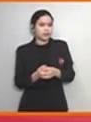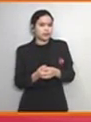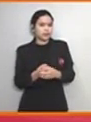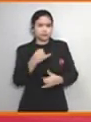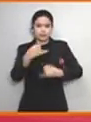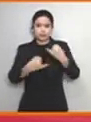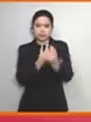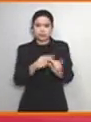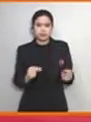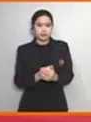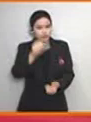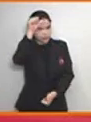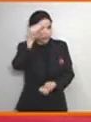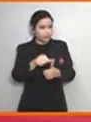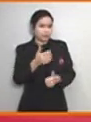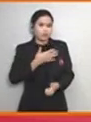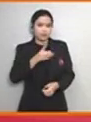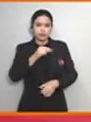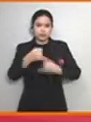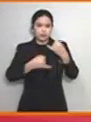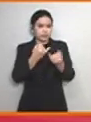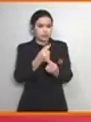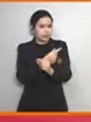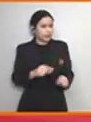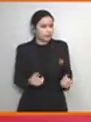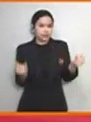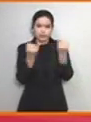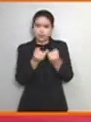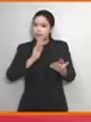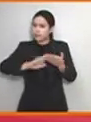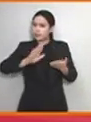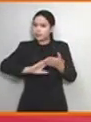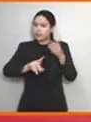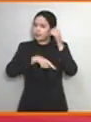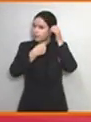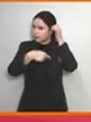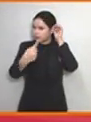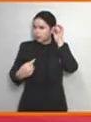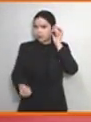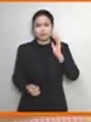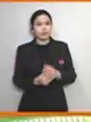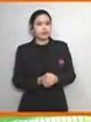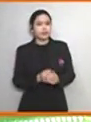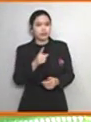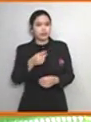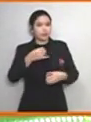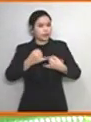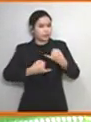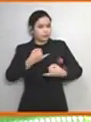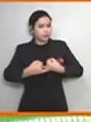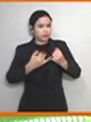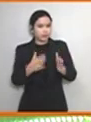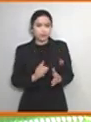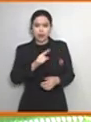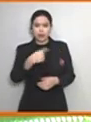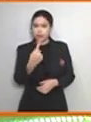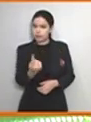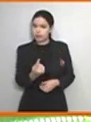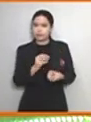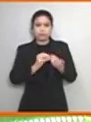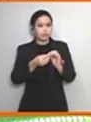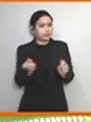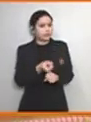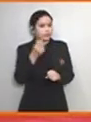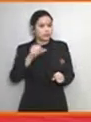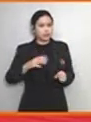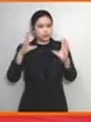jugada gratis. Recuerda, tienes una jugada gratis por el mismo monto invertido en la diaria. Pero si sos jugador para más uno, el número favorecido para esta